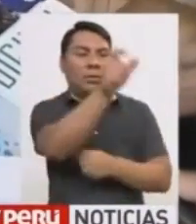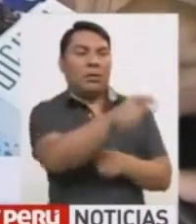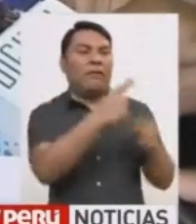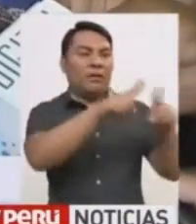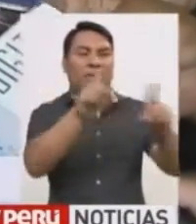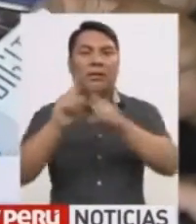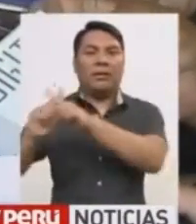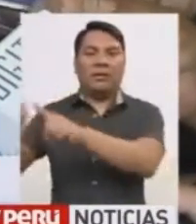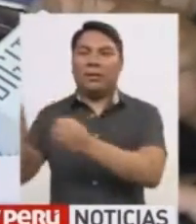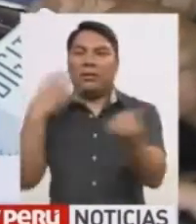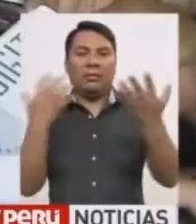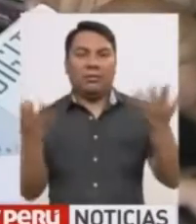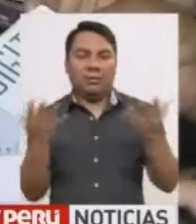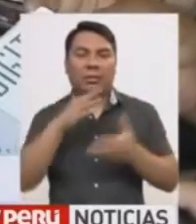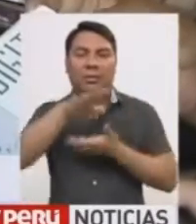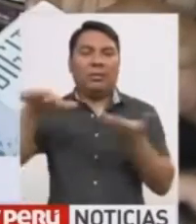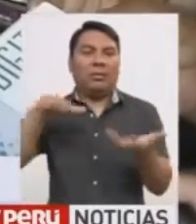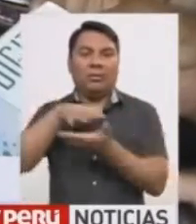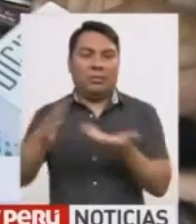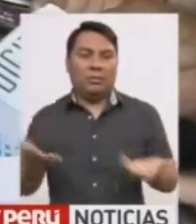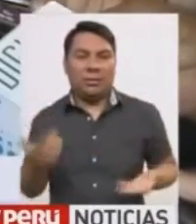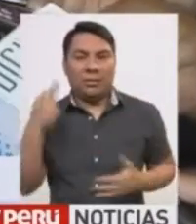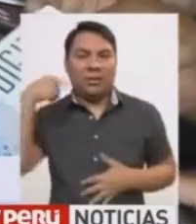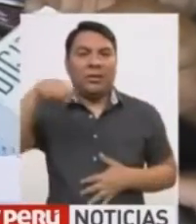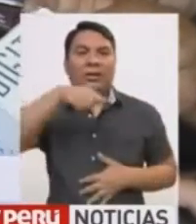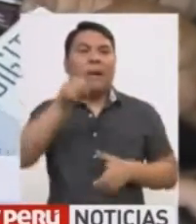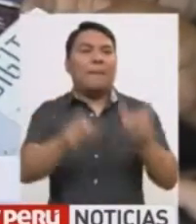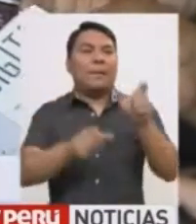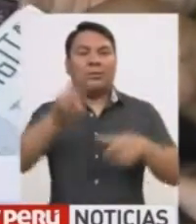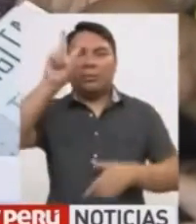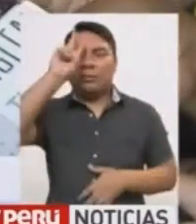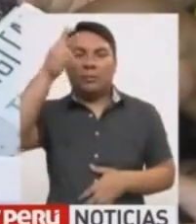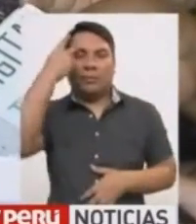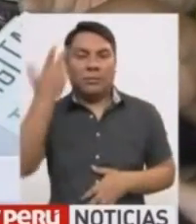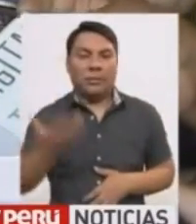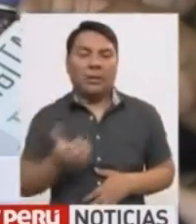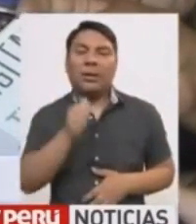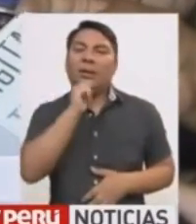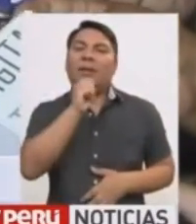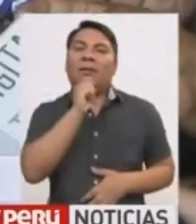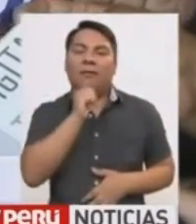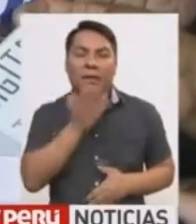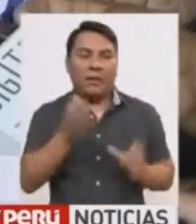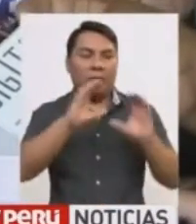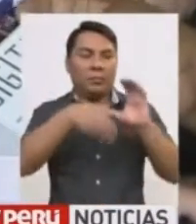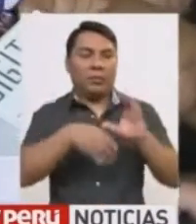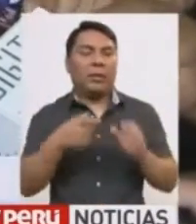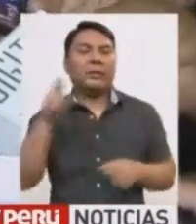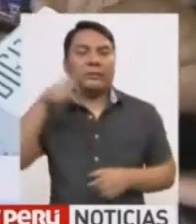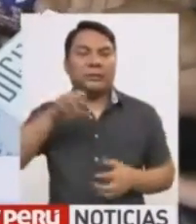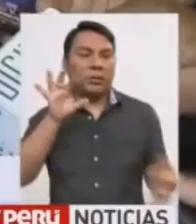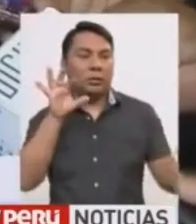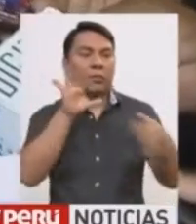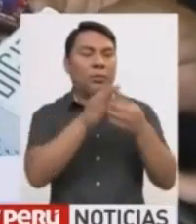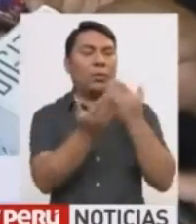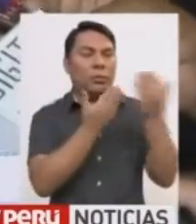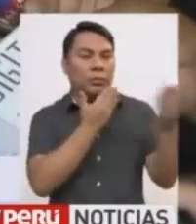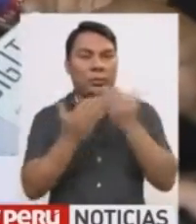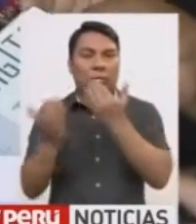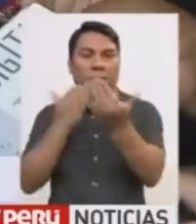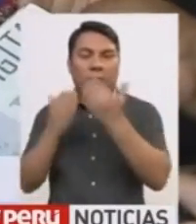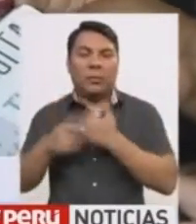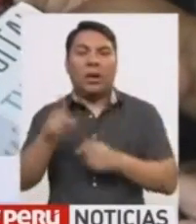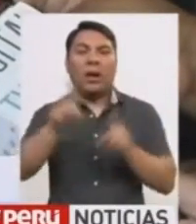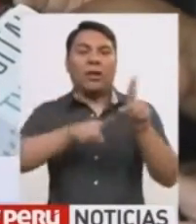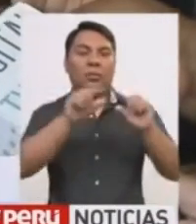que estamos haciendo las cosas bien, genera zozobra en la población. Se ha puesto en evidencia que hay una pugna entre la Fiscalía y algunos